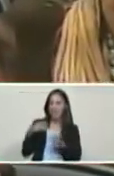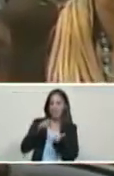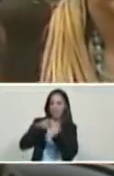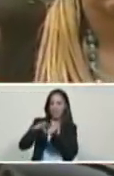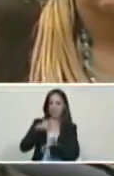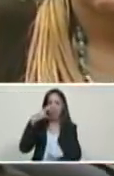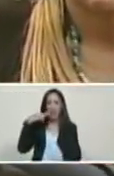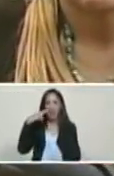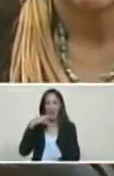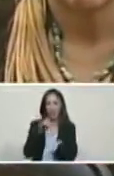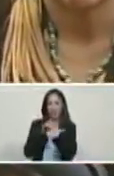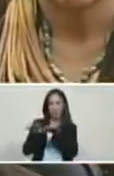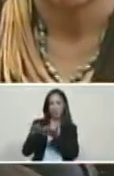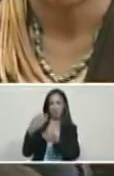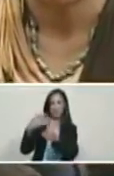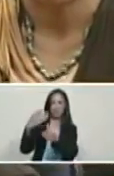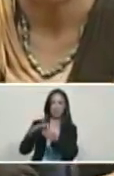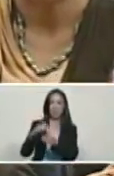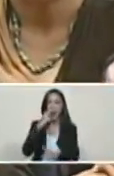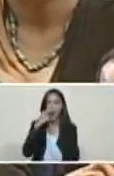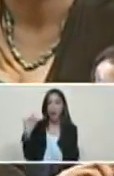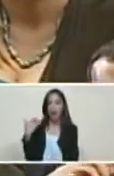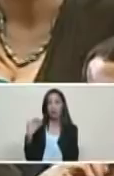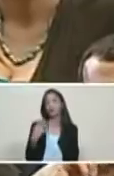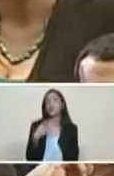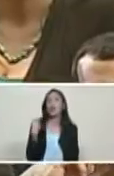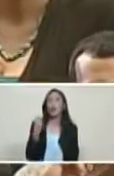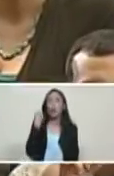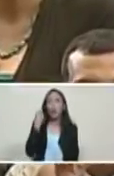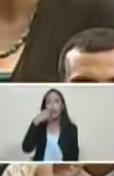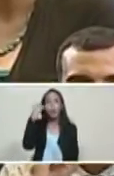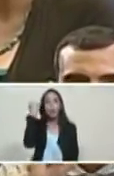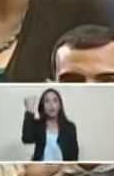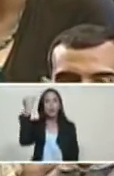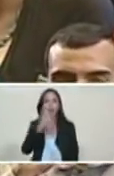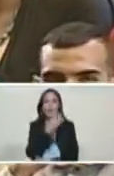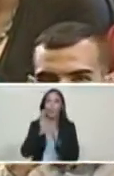exclusiones? ¿Cómo pensaban superar ellos